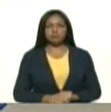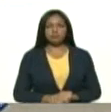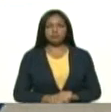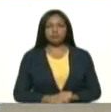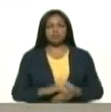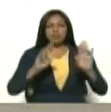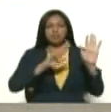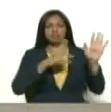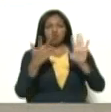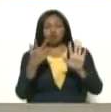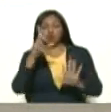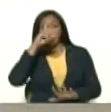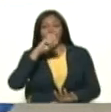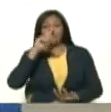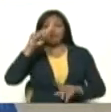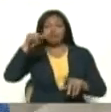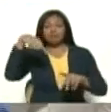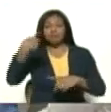18 años después venimos